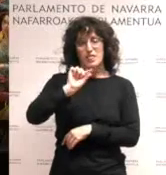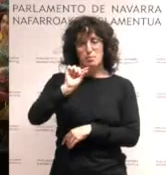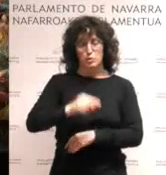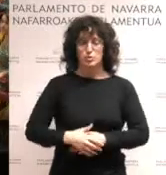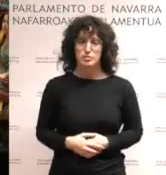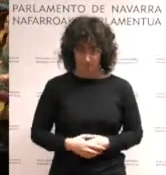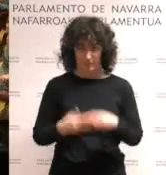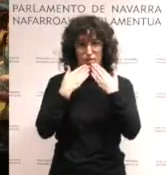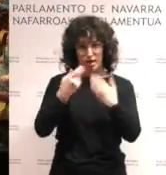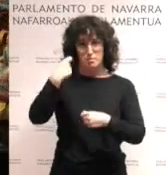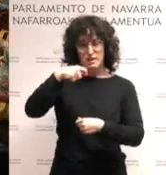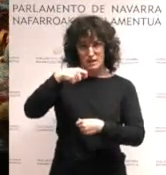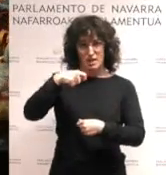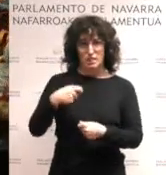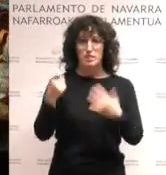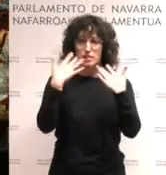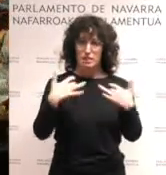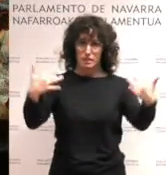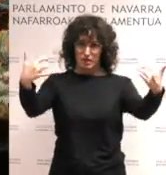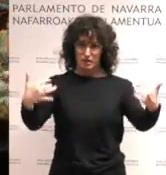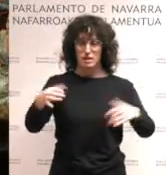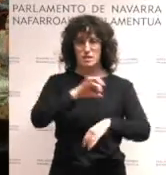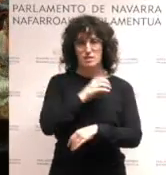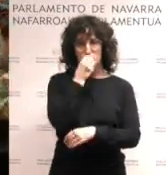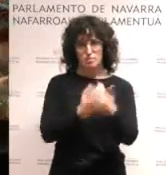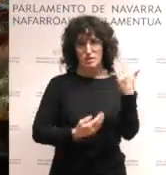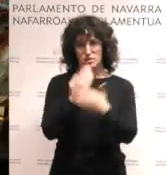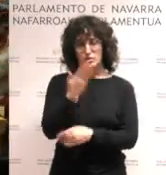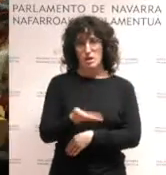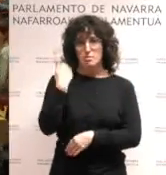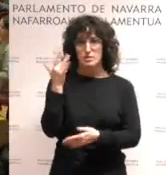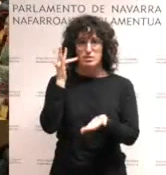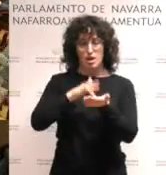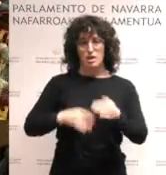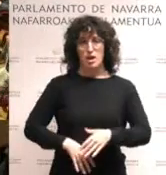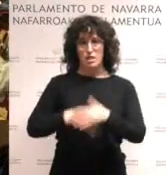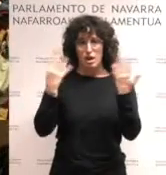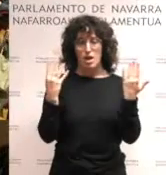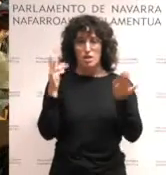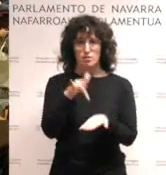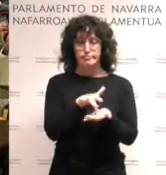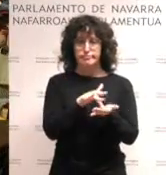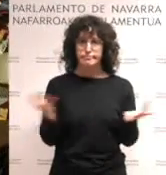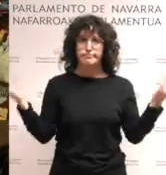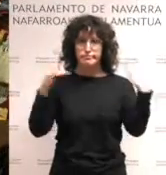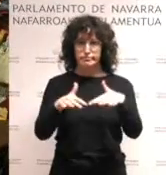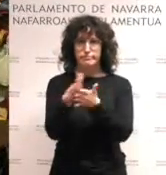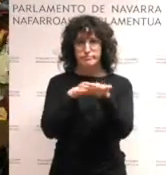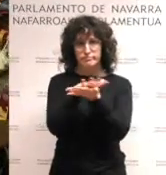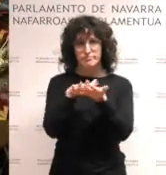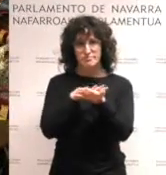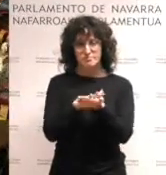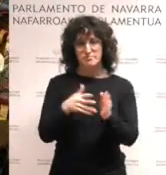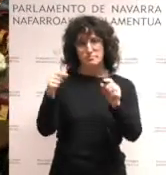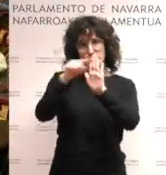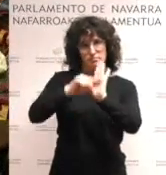Gracias, presidente. Señorías, buenos días. El pasado día 19, en la comparecencia para explicar sus líneas de trabajo, el